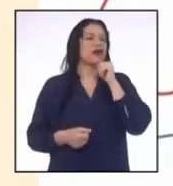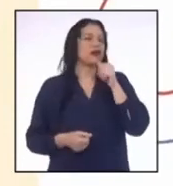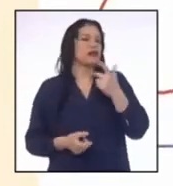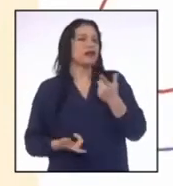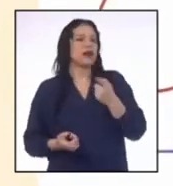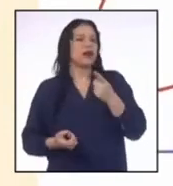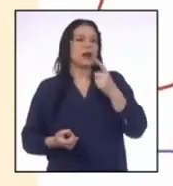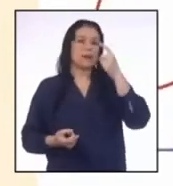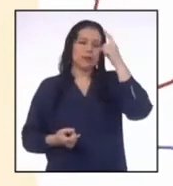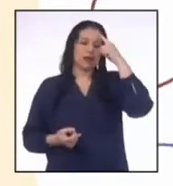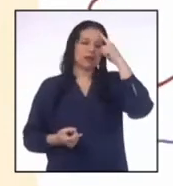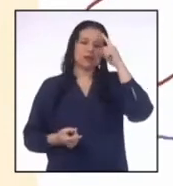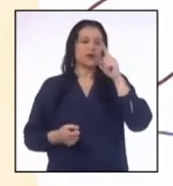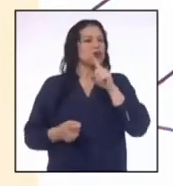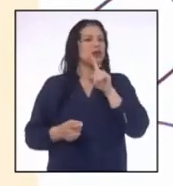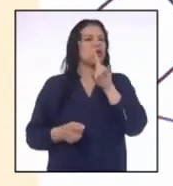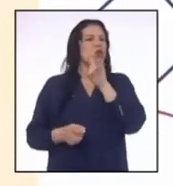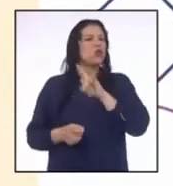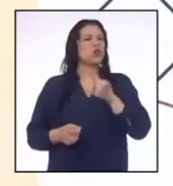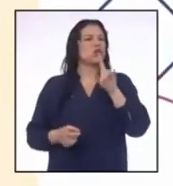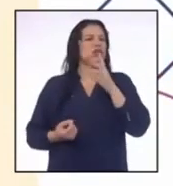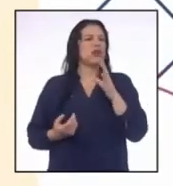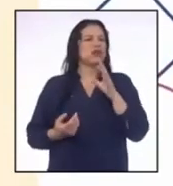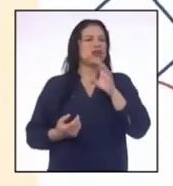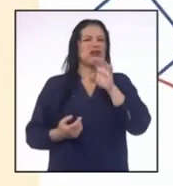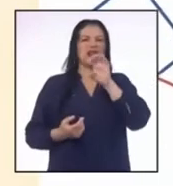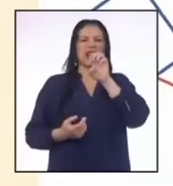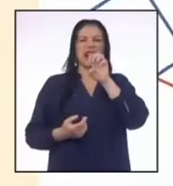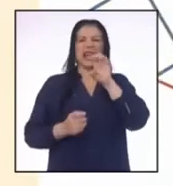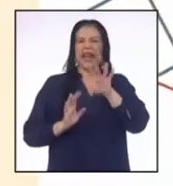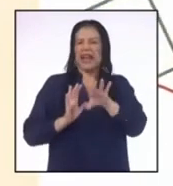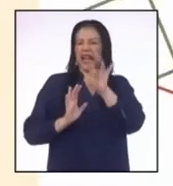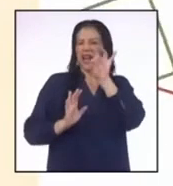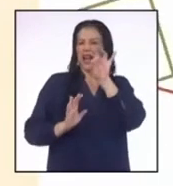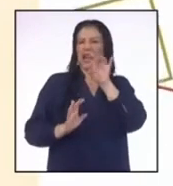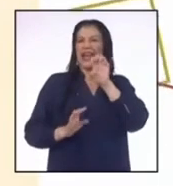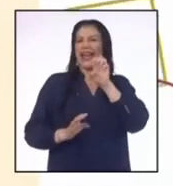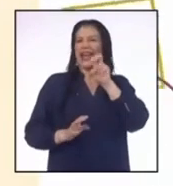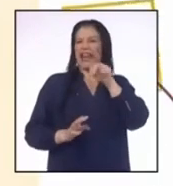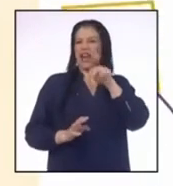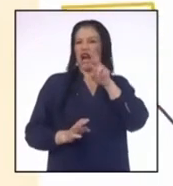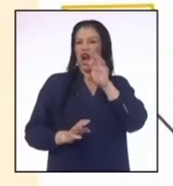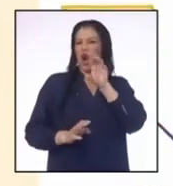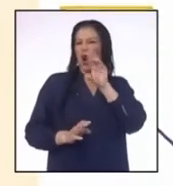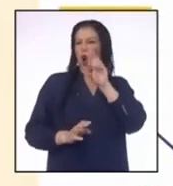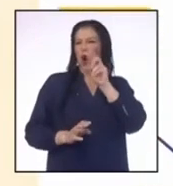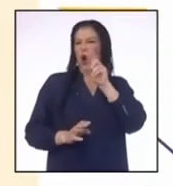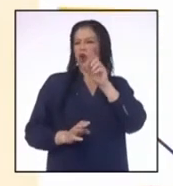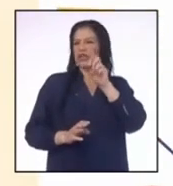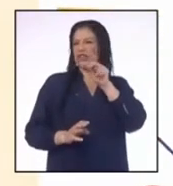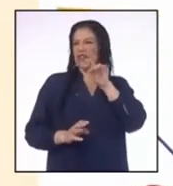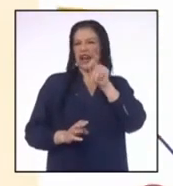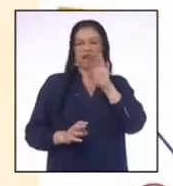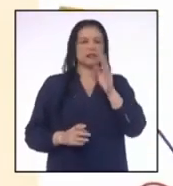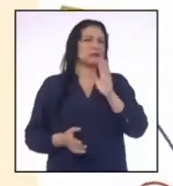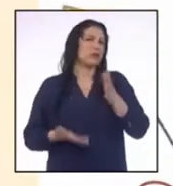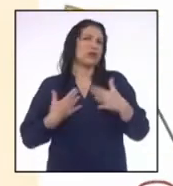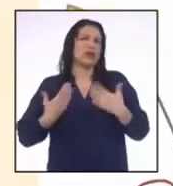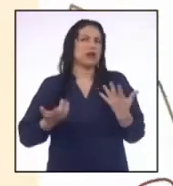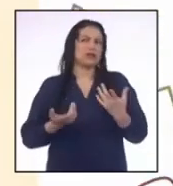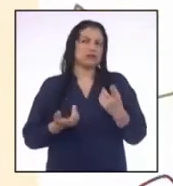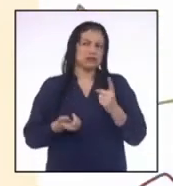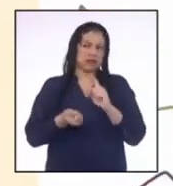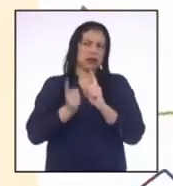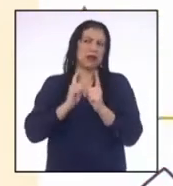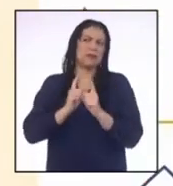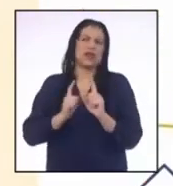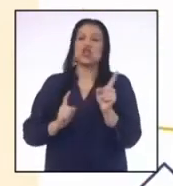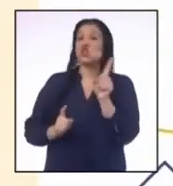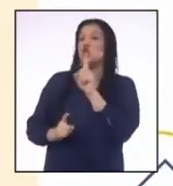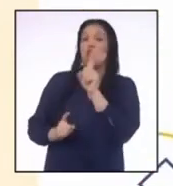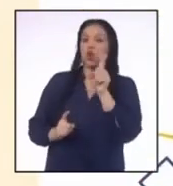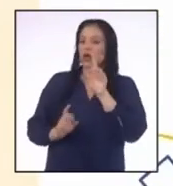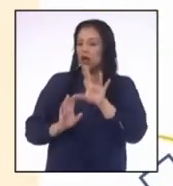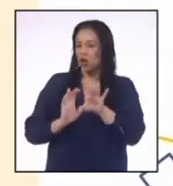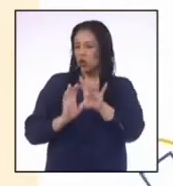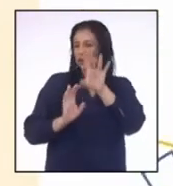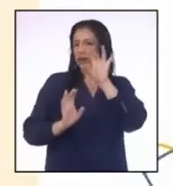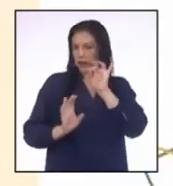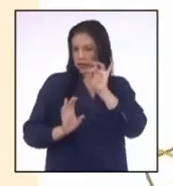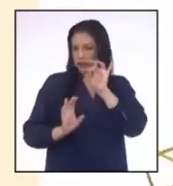Me parece que no está bien utilizado el encontrarás. Es verdad. Podría usar, en cambio, no se